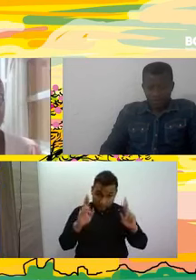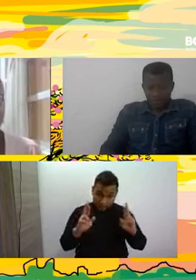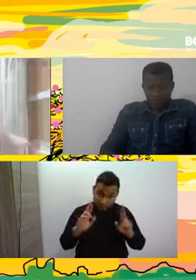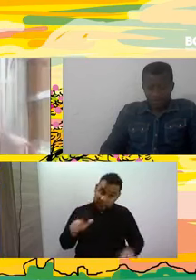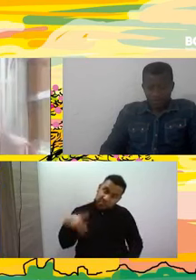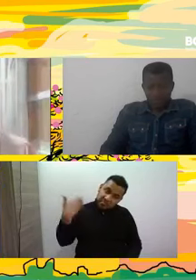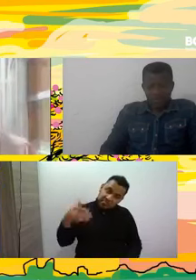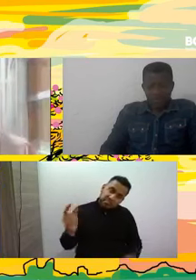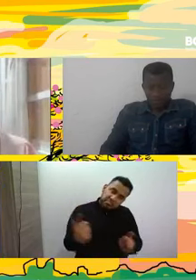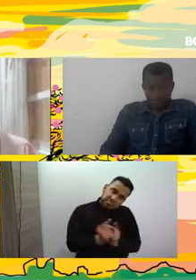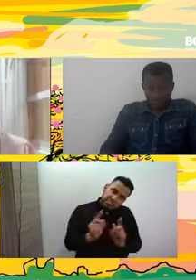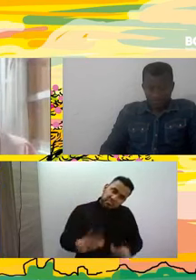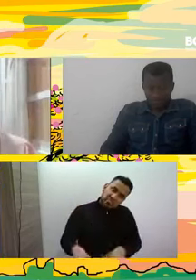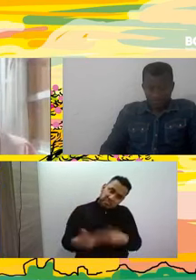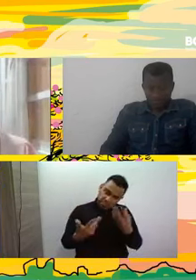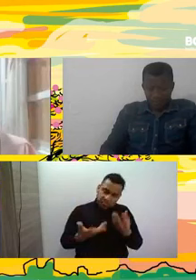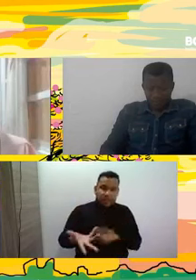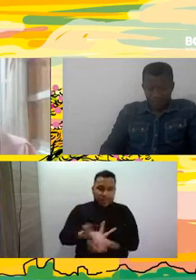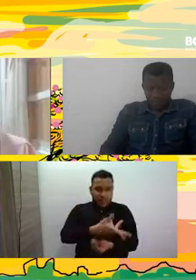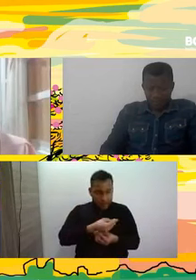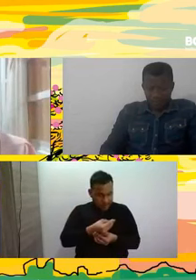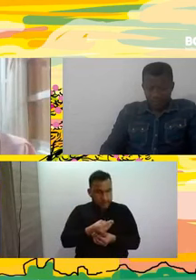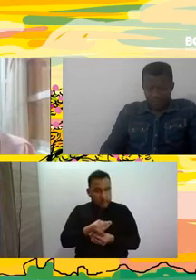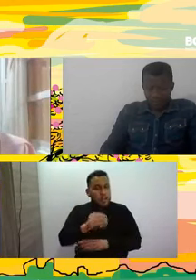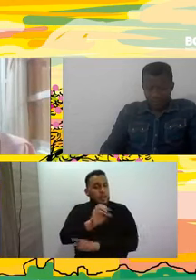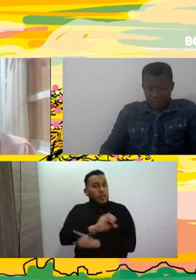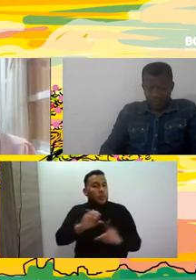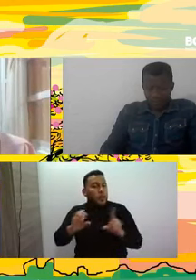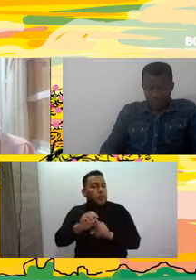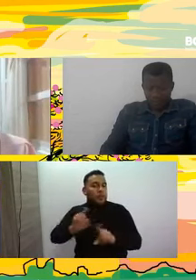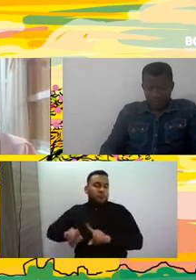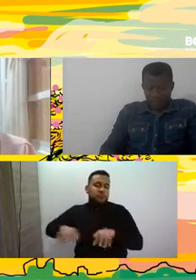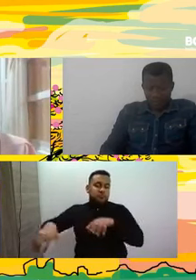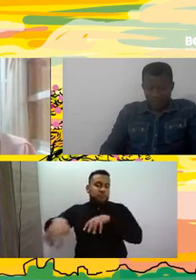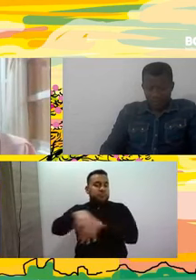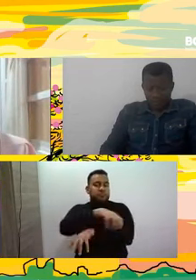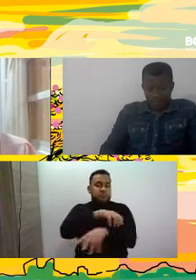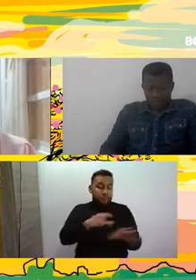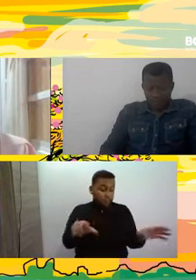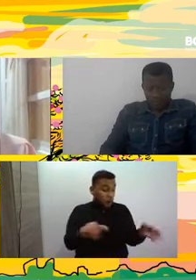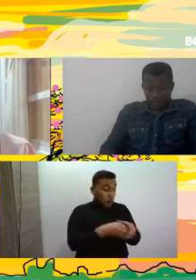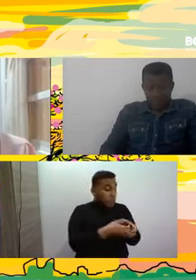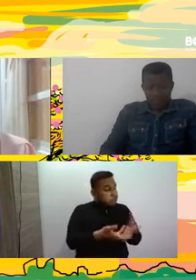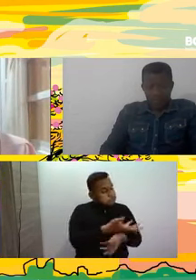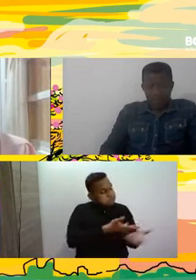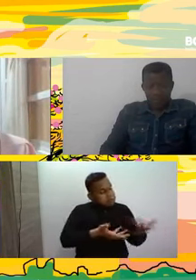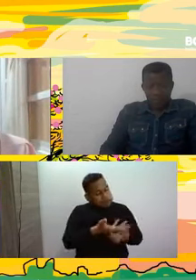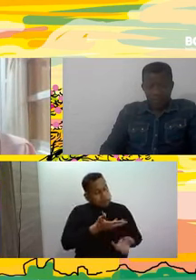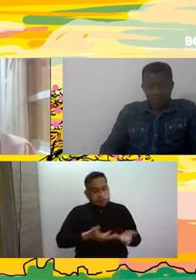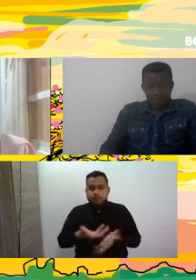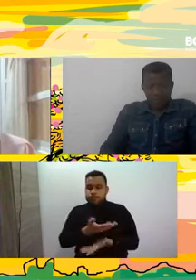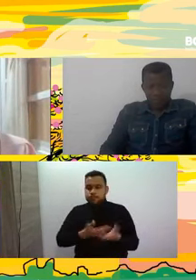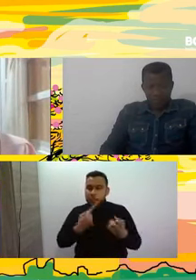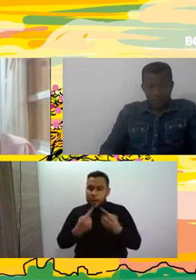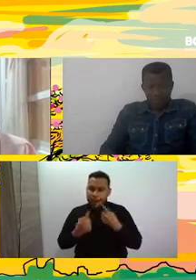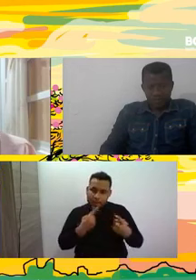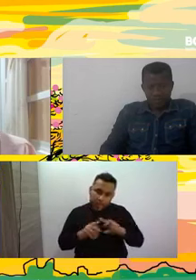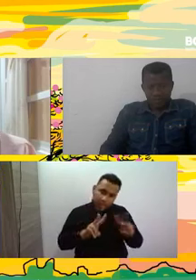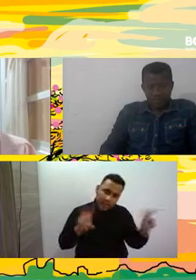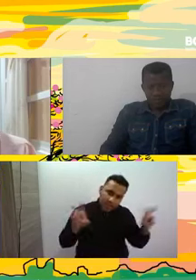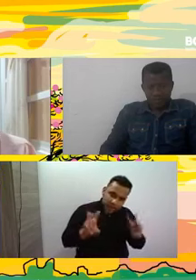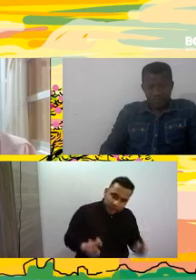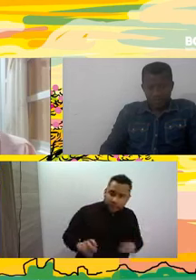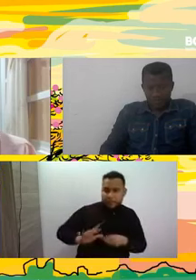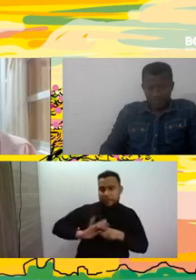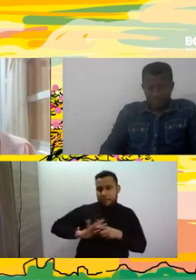las próximas versiones de Arte para la Interculturalidad, un conjunto de conversatorios en donde tocamos temas de